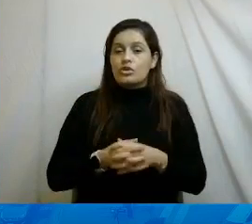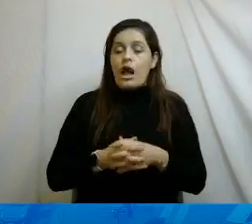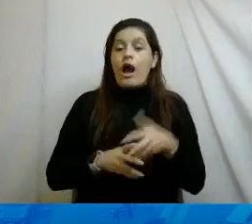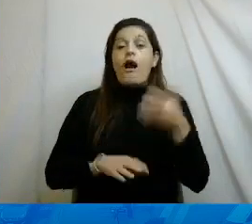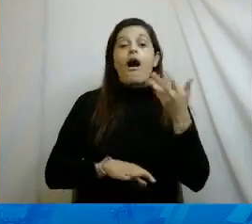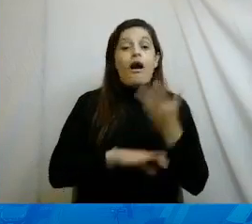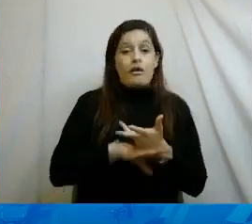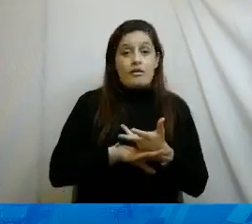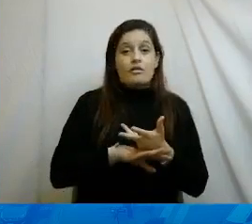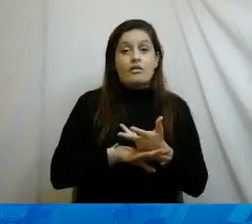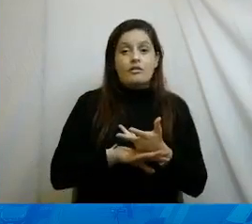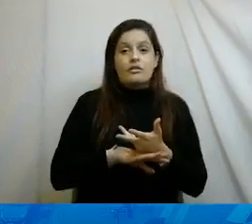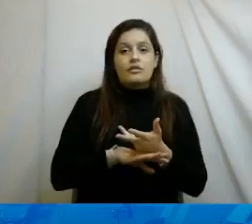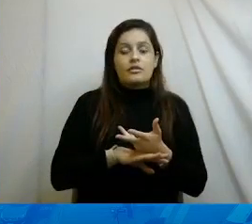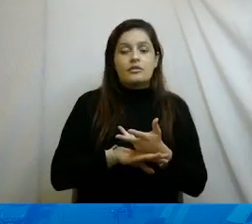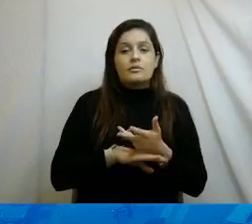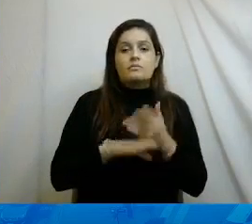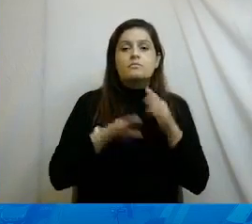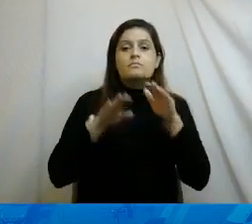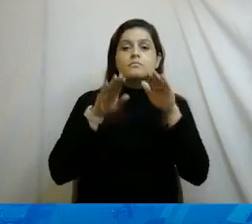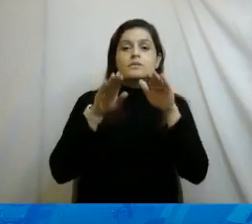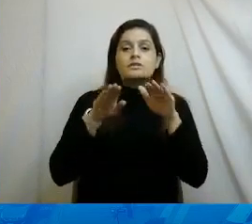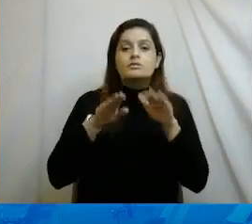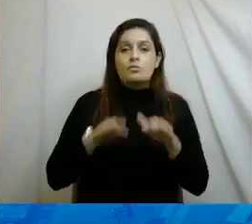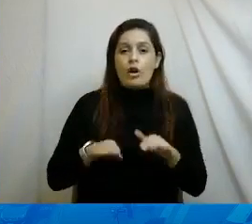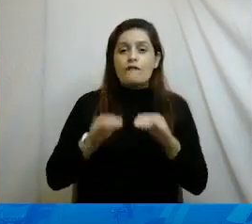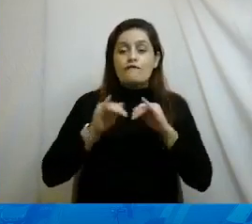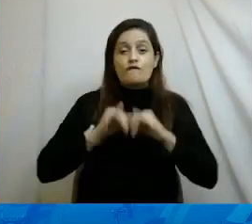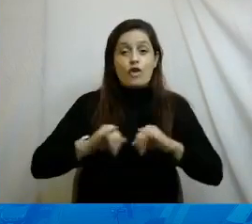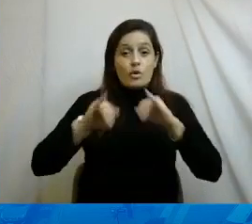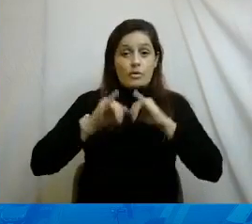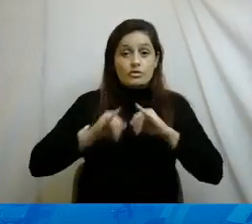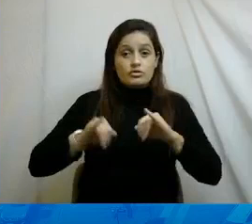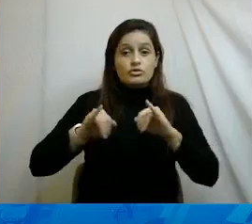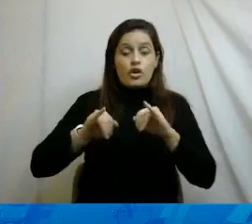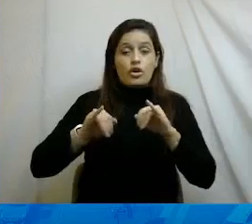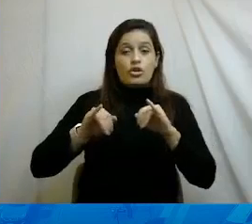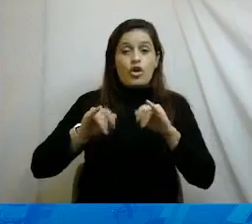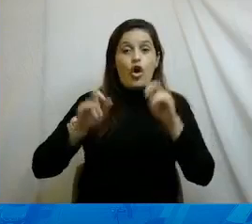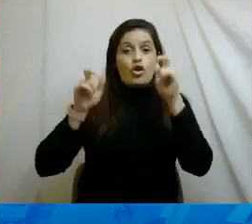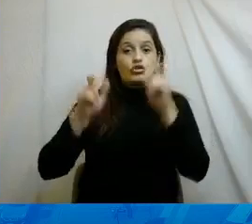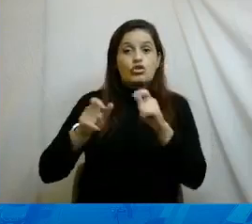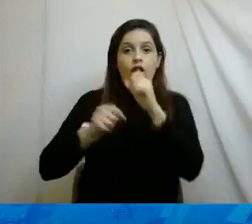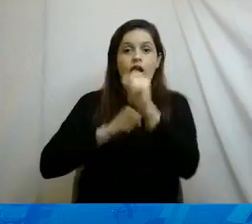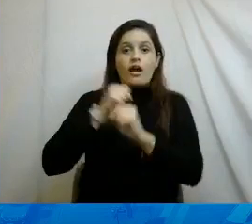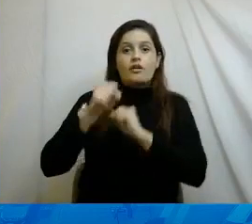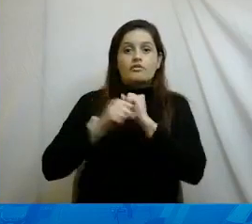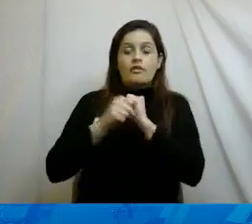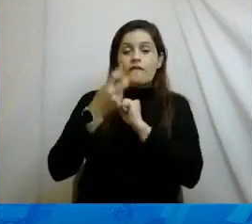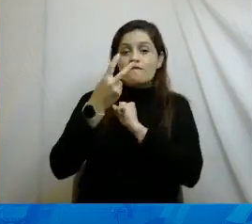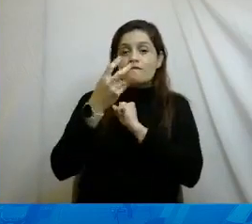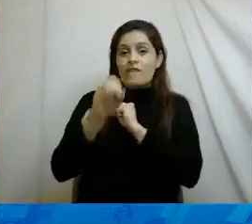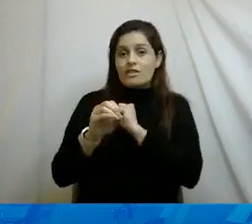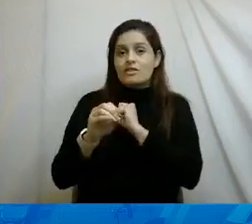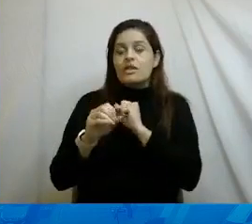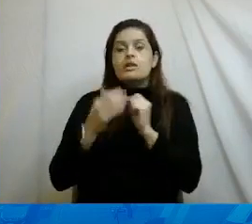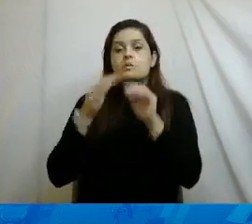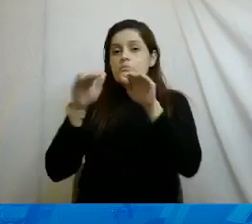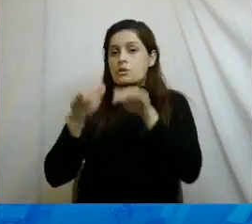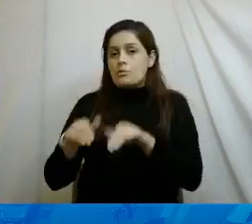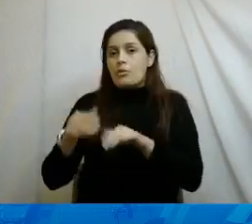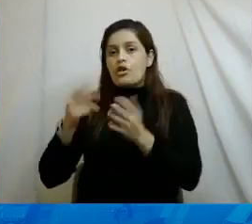existan estos mismos datos en informes de control del 2020, del 2019,